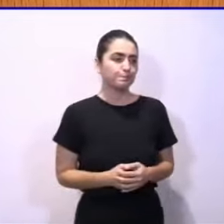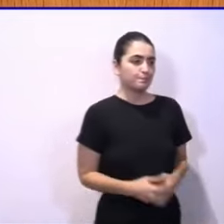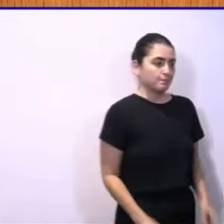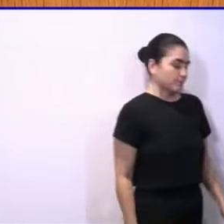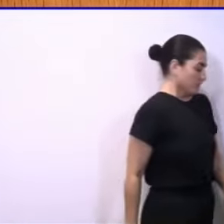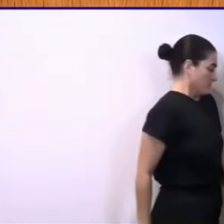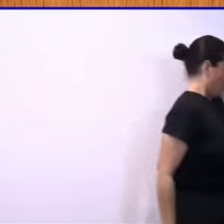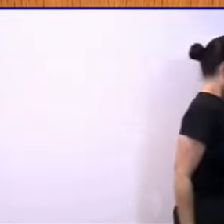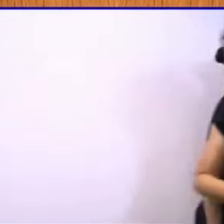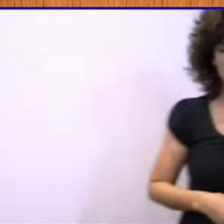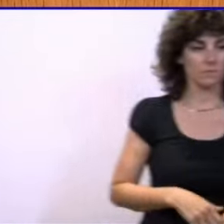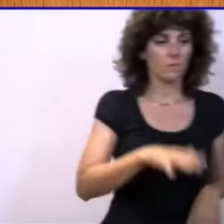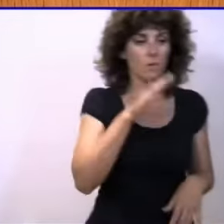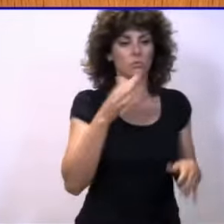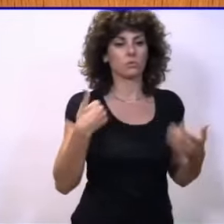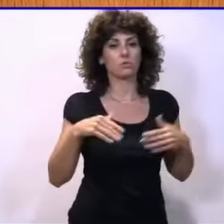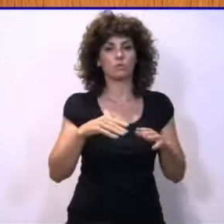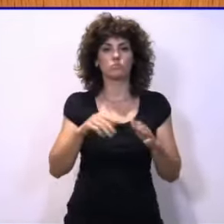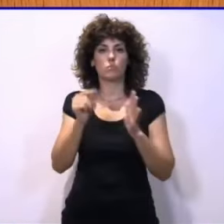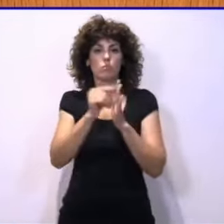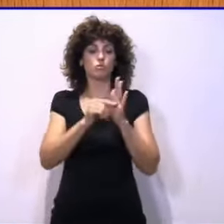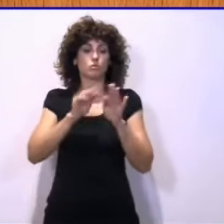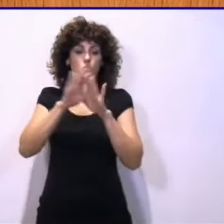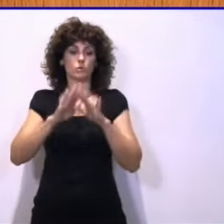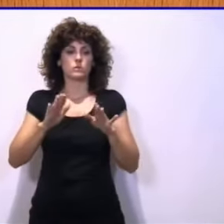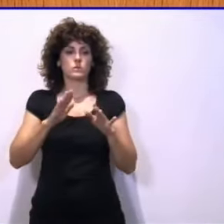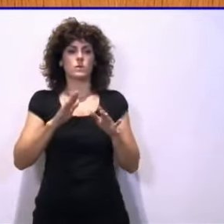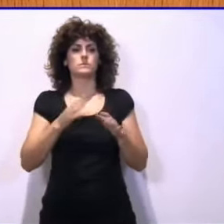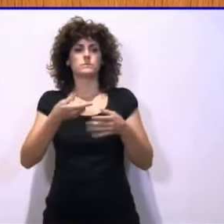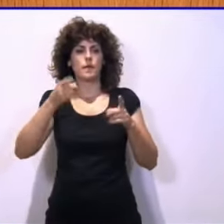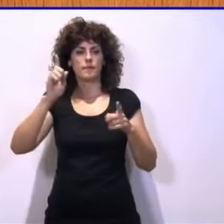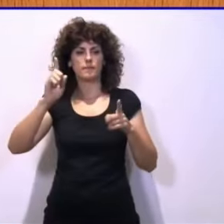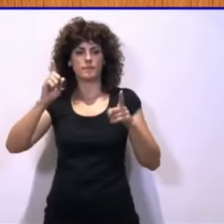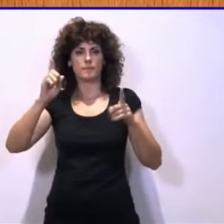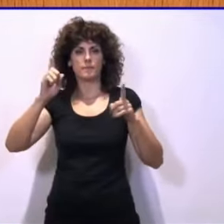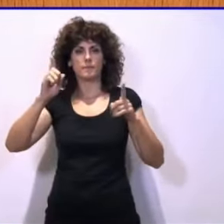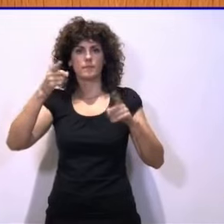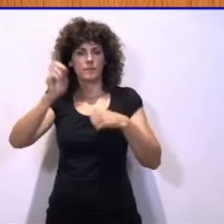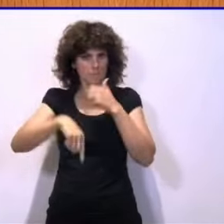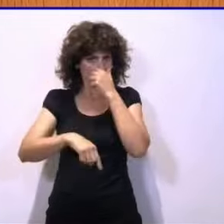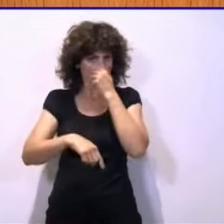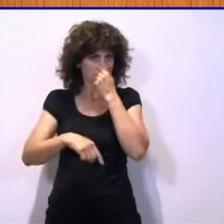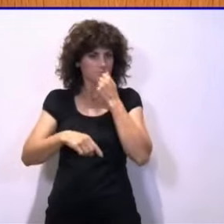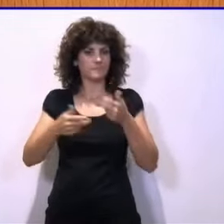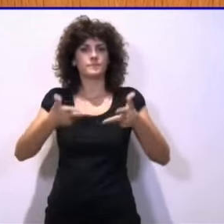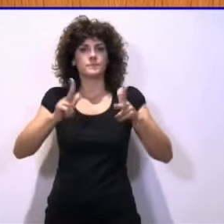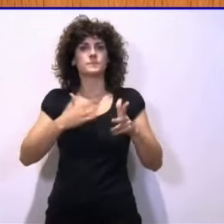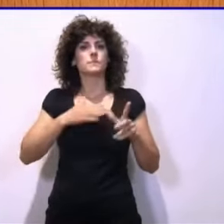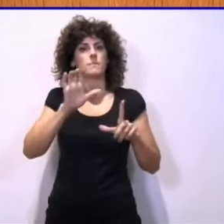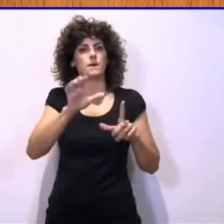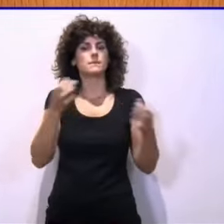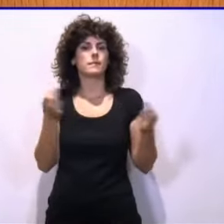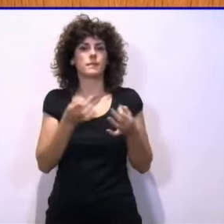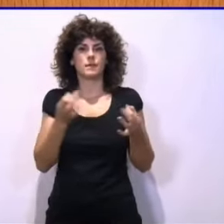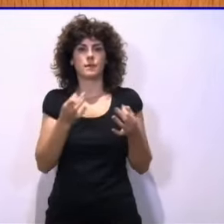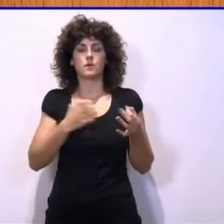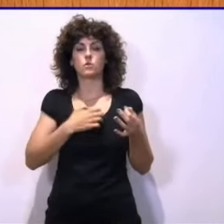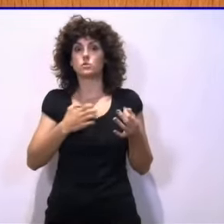caben excusas. Y el último punto, también hay jurisprudencia consolidada, es así ya en nuestro país, de que no se puede